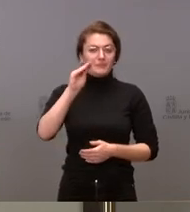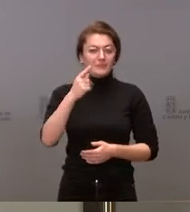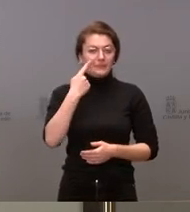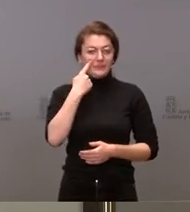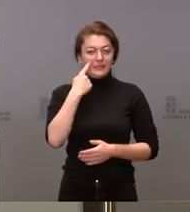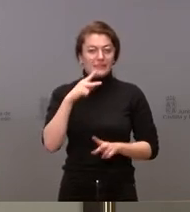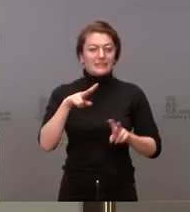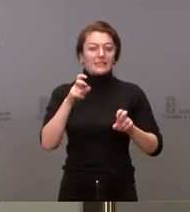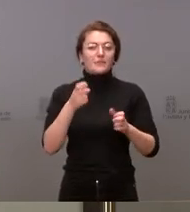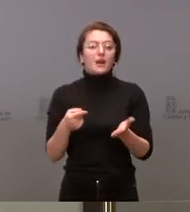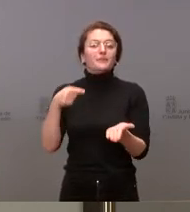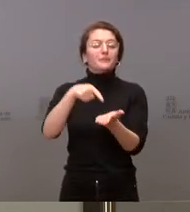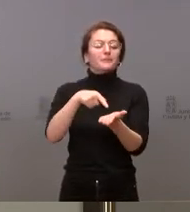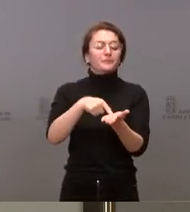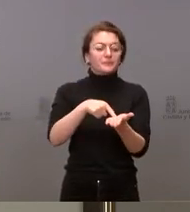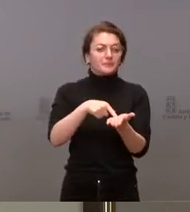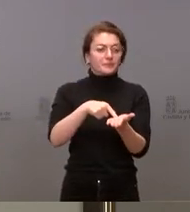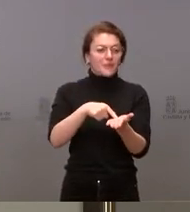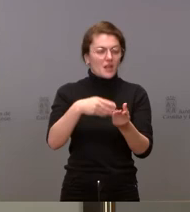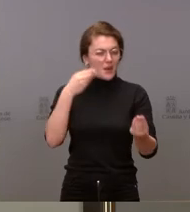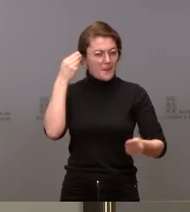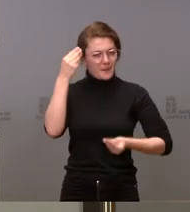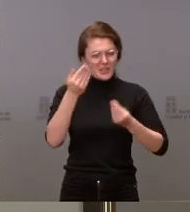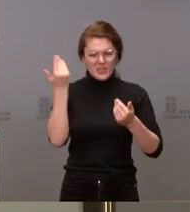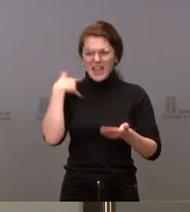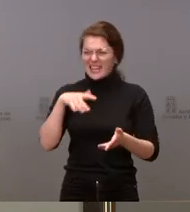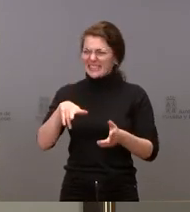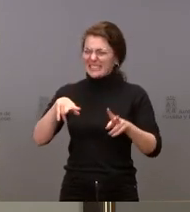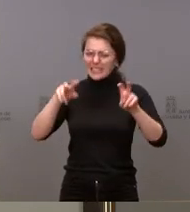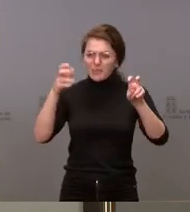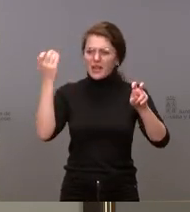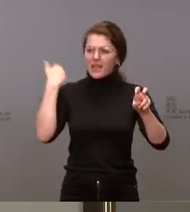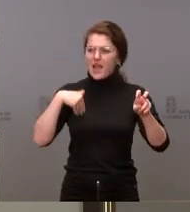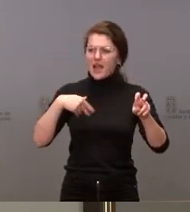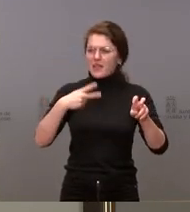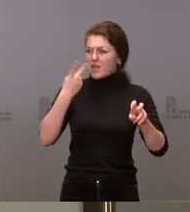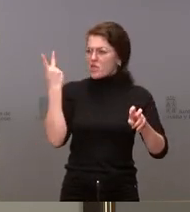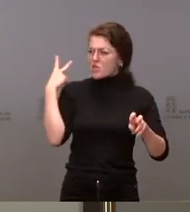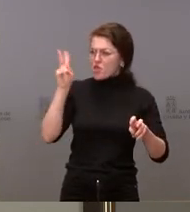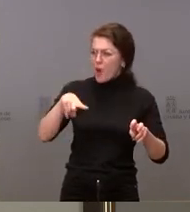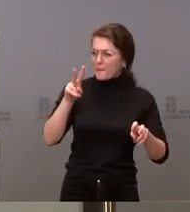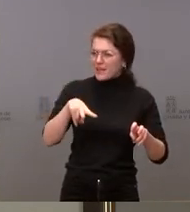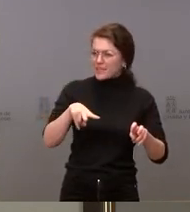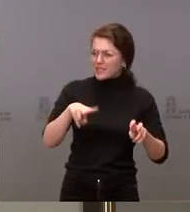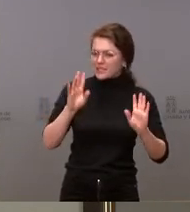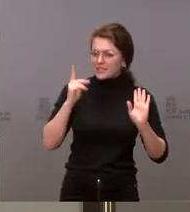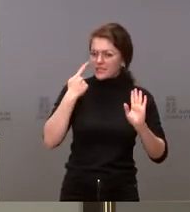que creo recordar que este asunto ya ya fue abordado por la junta no sé si hace dos meses nos puede recordar qué cuantía era lo que se